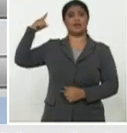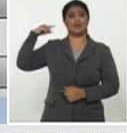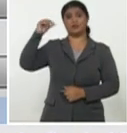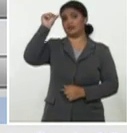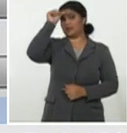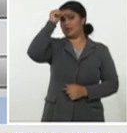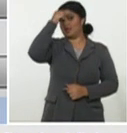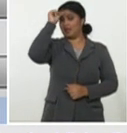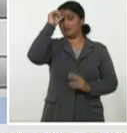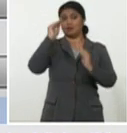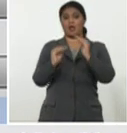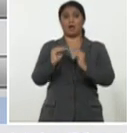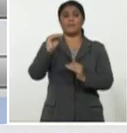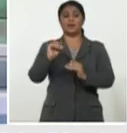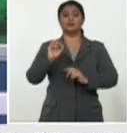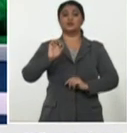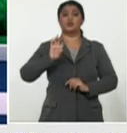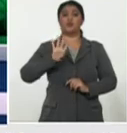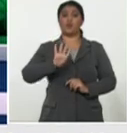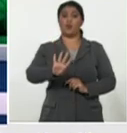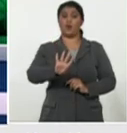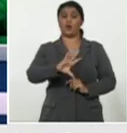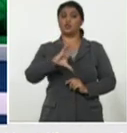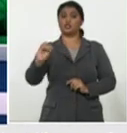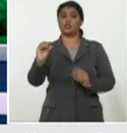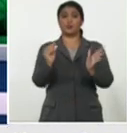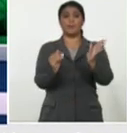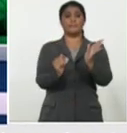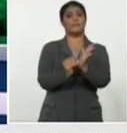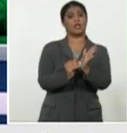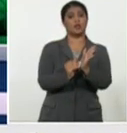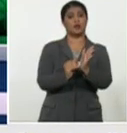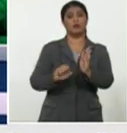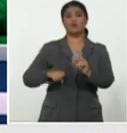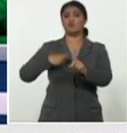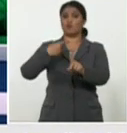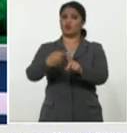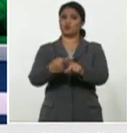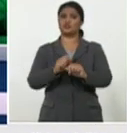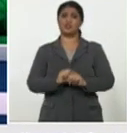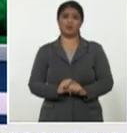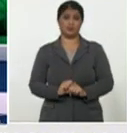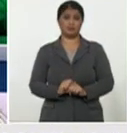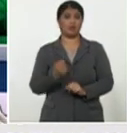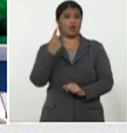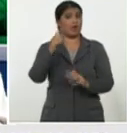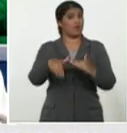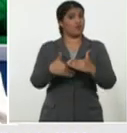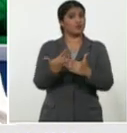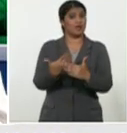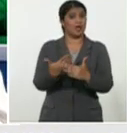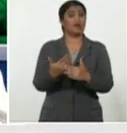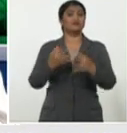supera los 400.000 casos en un solo día. Está hablando de